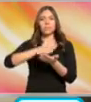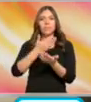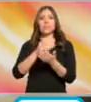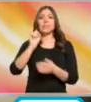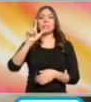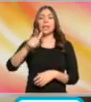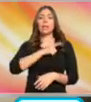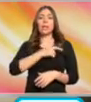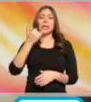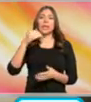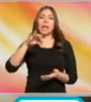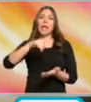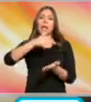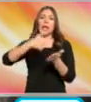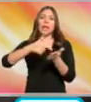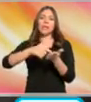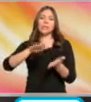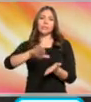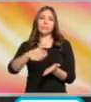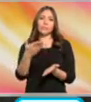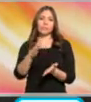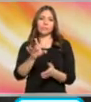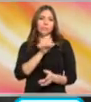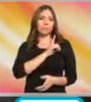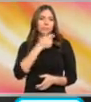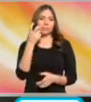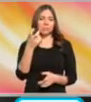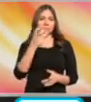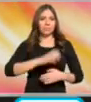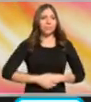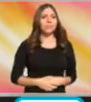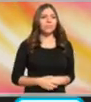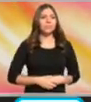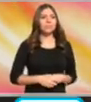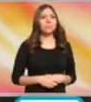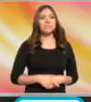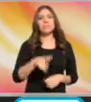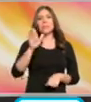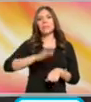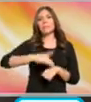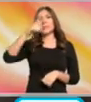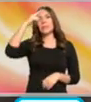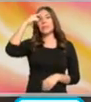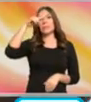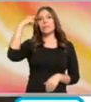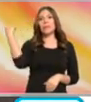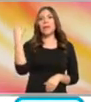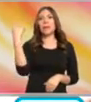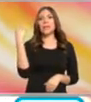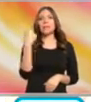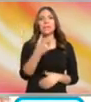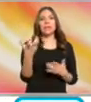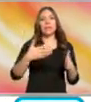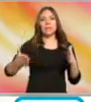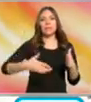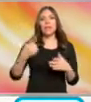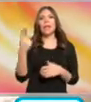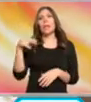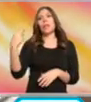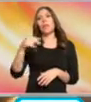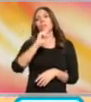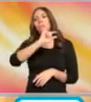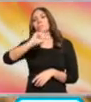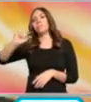gusto, y aceite para freír, nada más. así y es. con eso. Está más fácil, creo que la receta que el nombre, ¿eh? Sí, totalmente, O